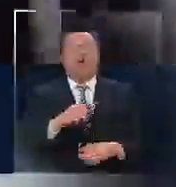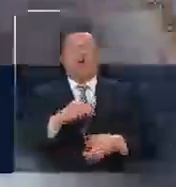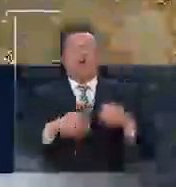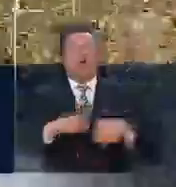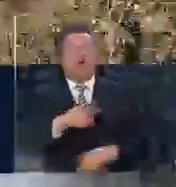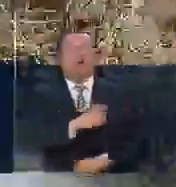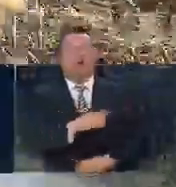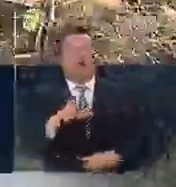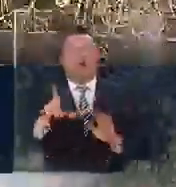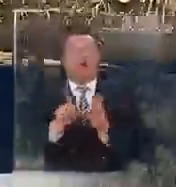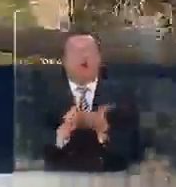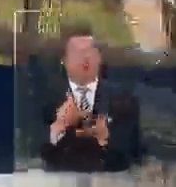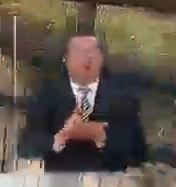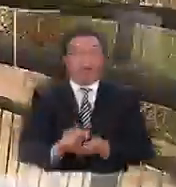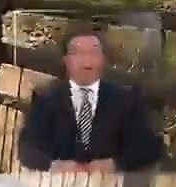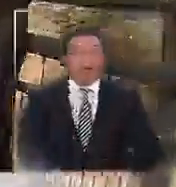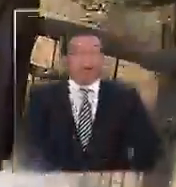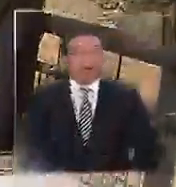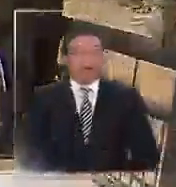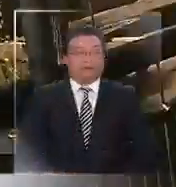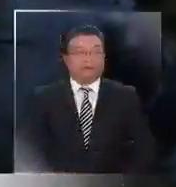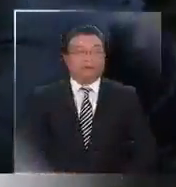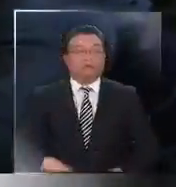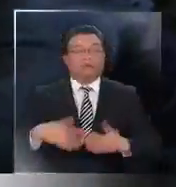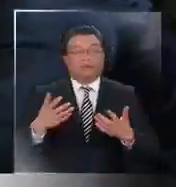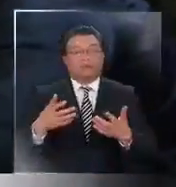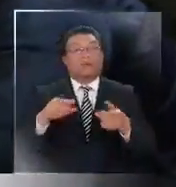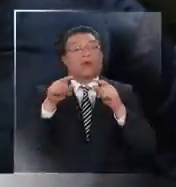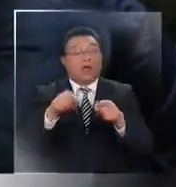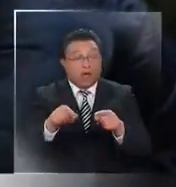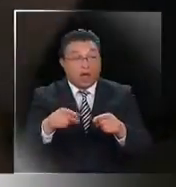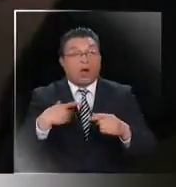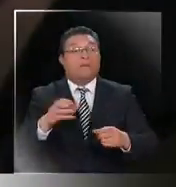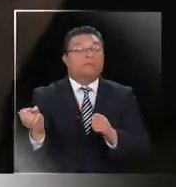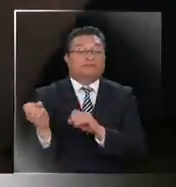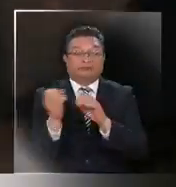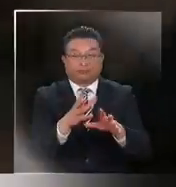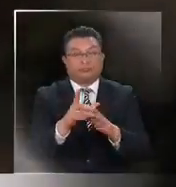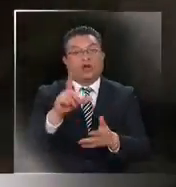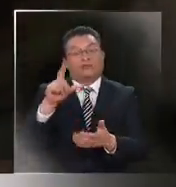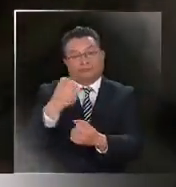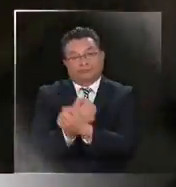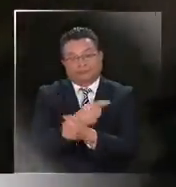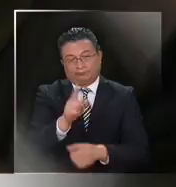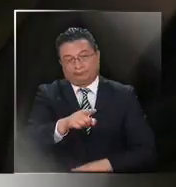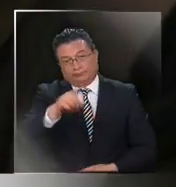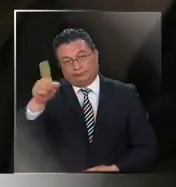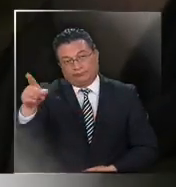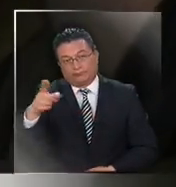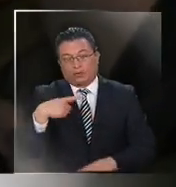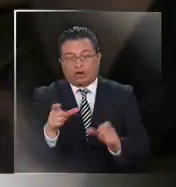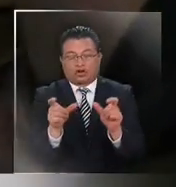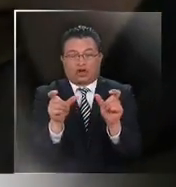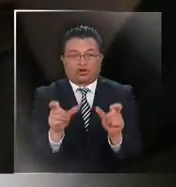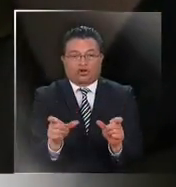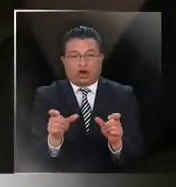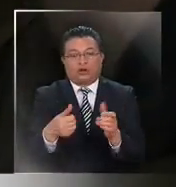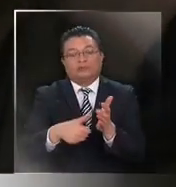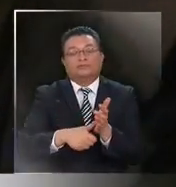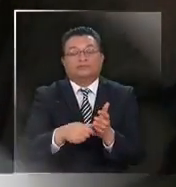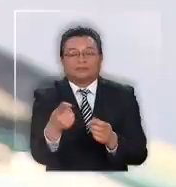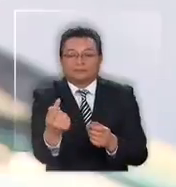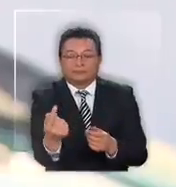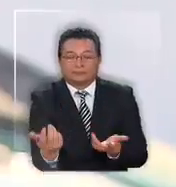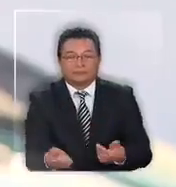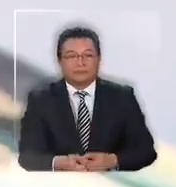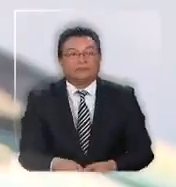somos comerciantes, pues una ladrona. Vendedores que son conducidos al cuartel policial más cercano para ser sometidos a un control de identidad.